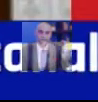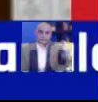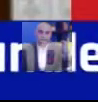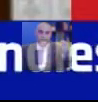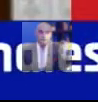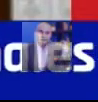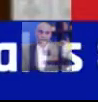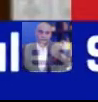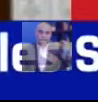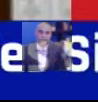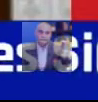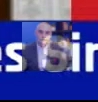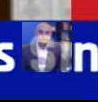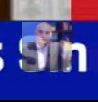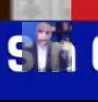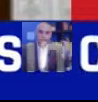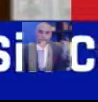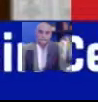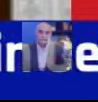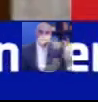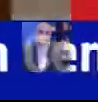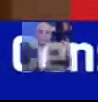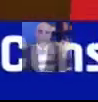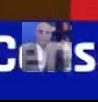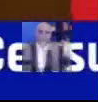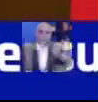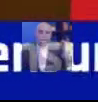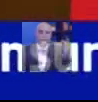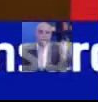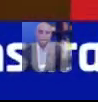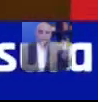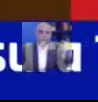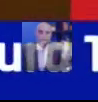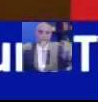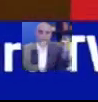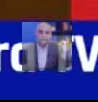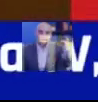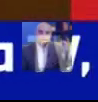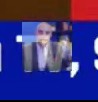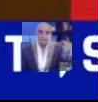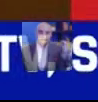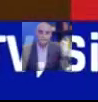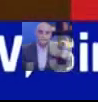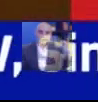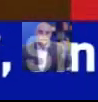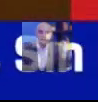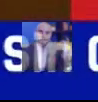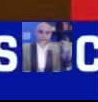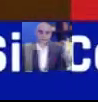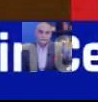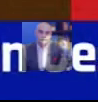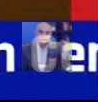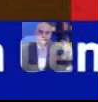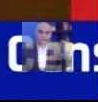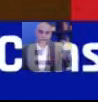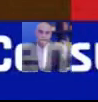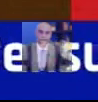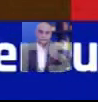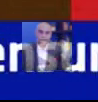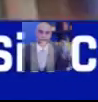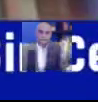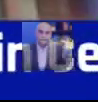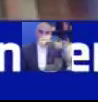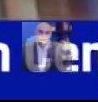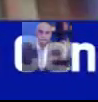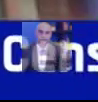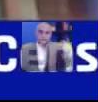Reforma no leen, no ven, no escuchan lo que se dice en toda la sesión del Pleno, porque las sesiones del Pleno son muy largas